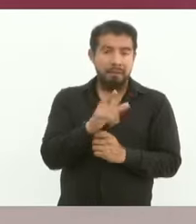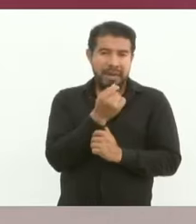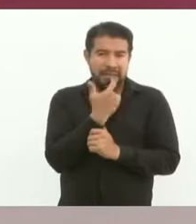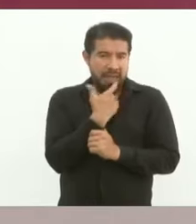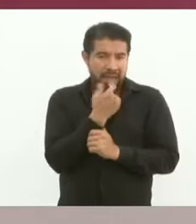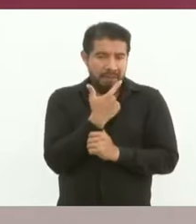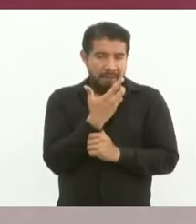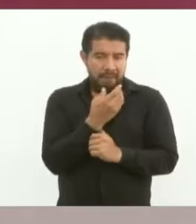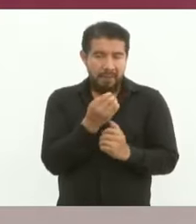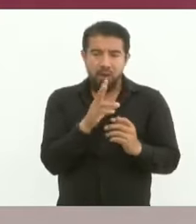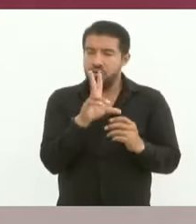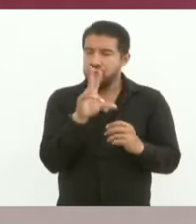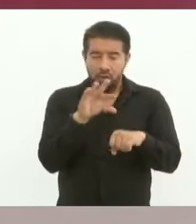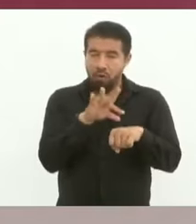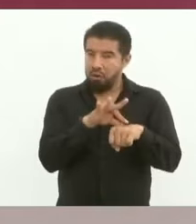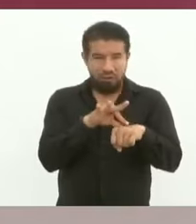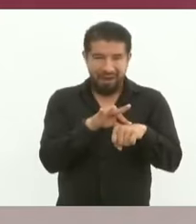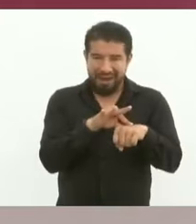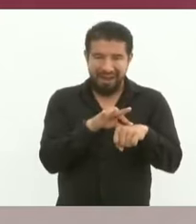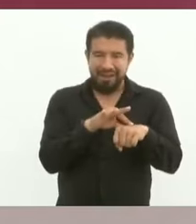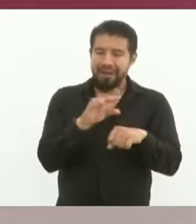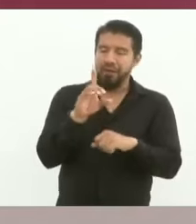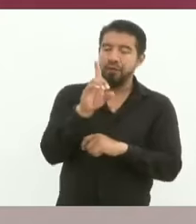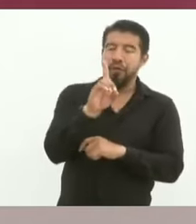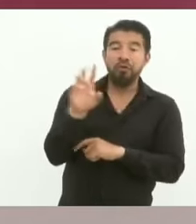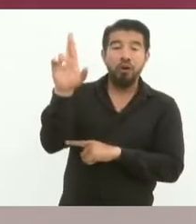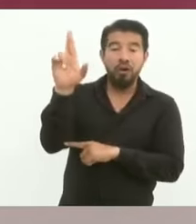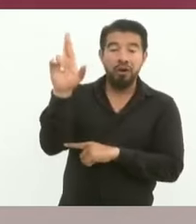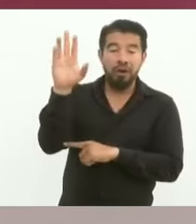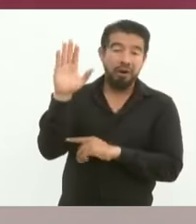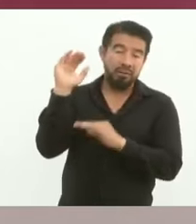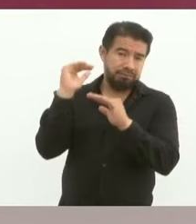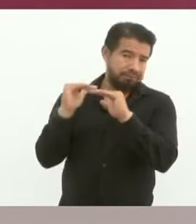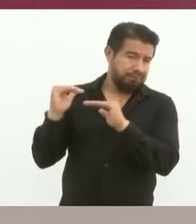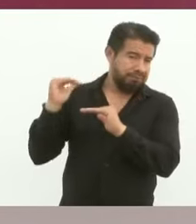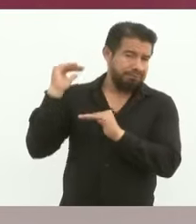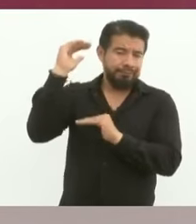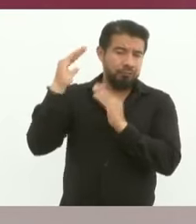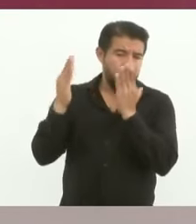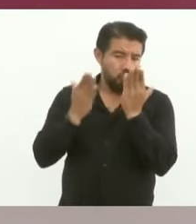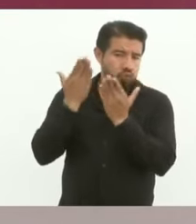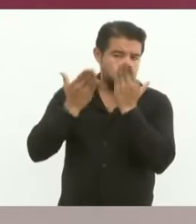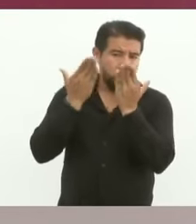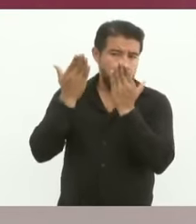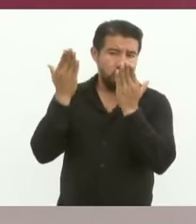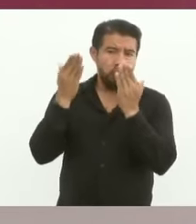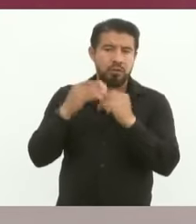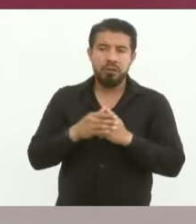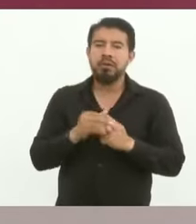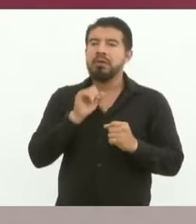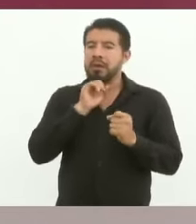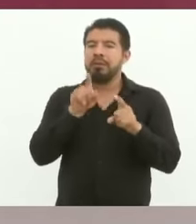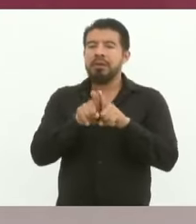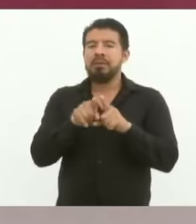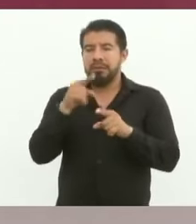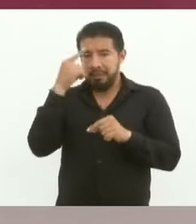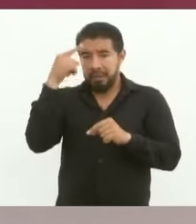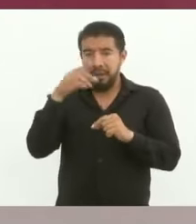No, es doctora de nivel académico, entonces muy preparada, pero además